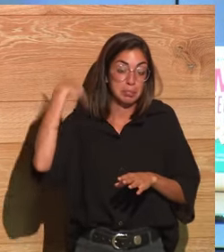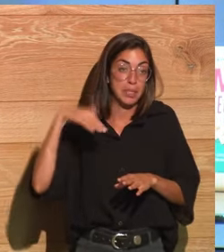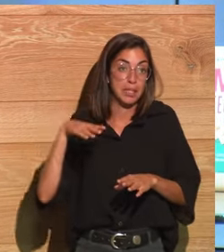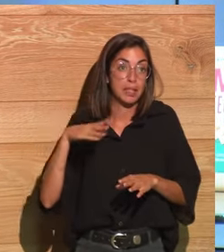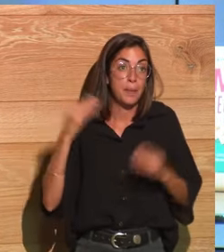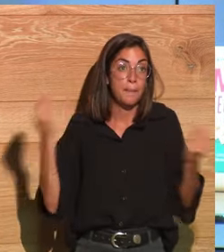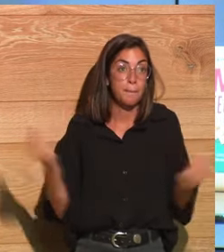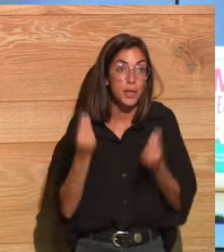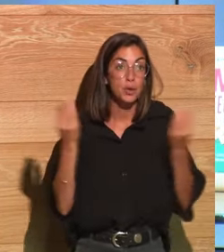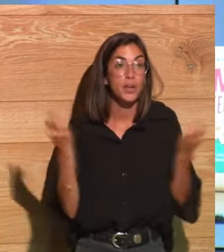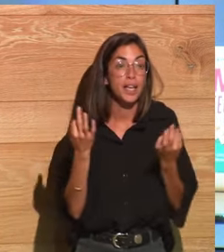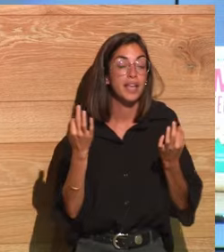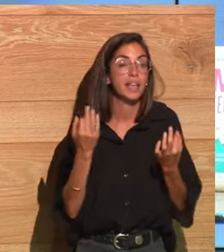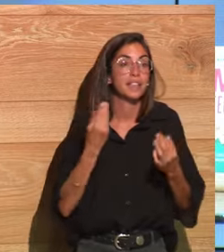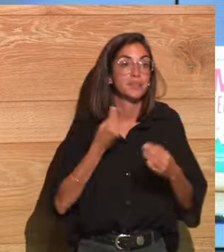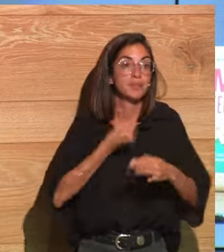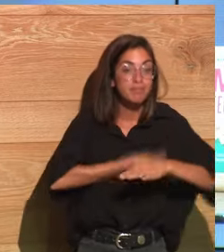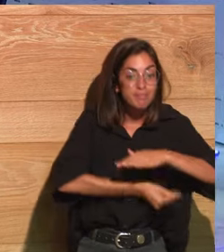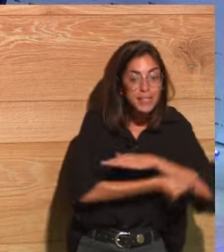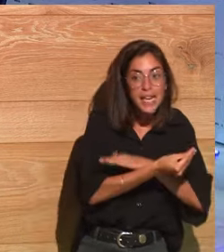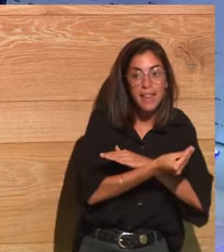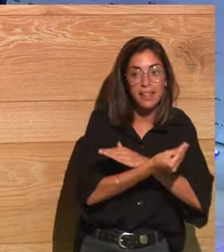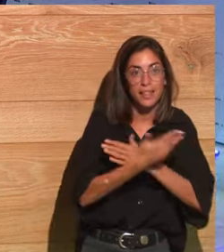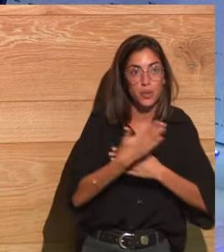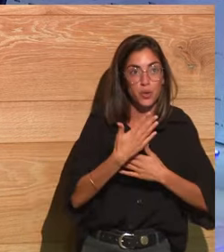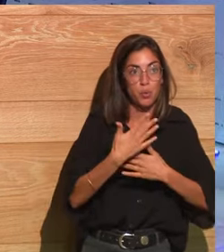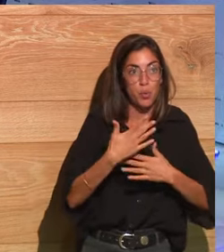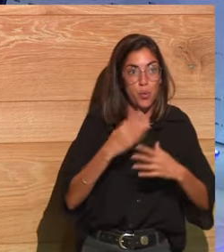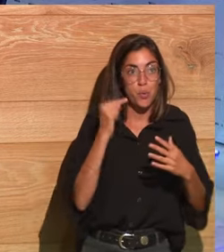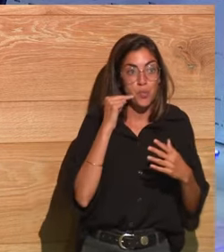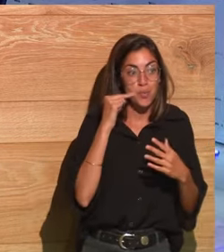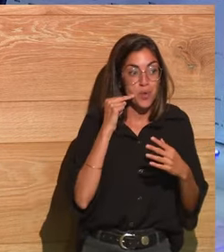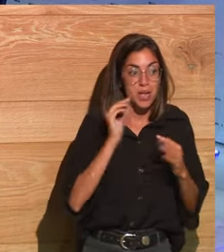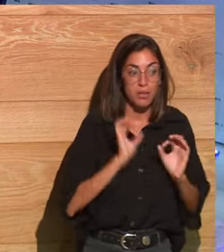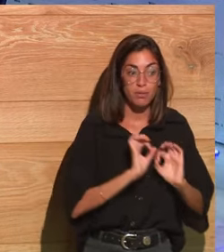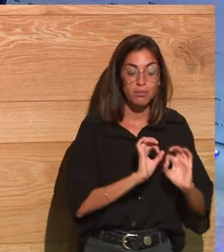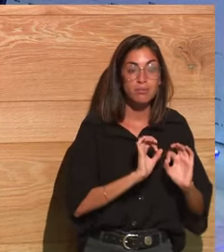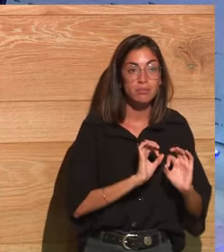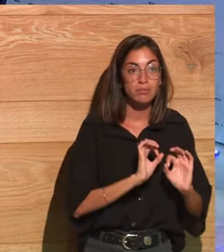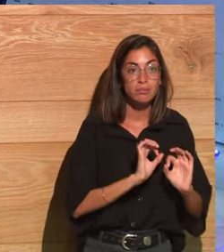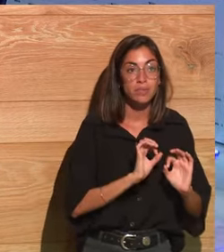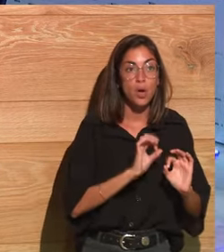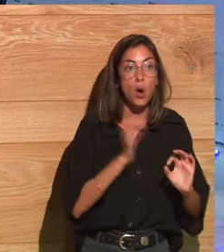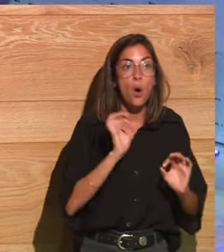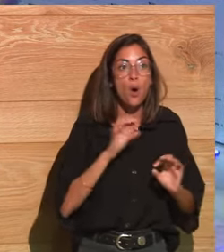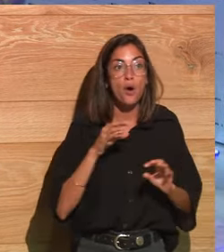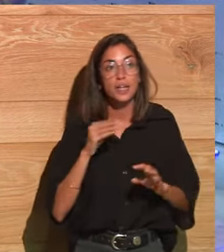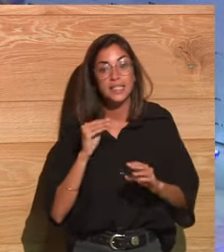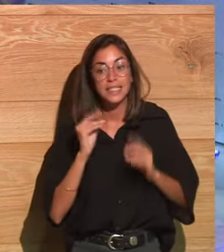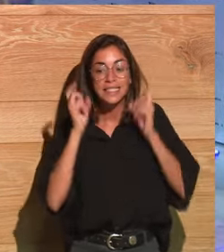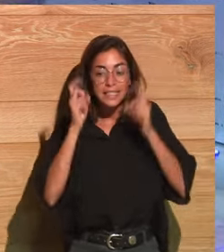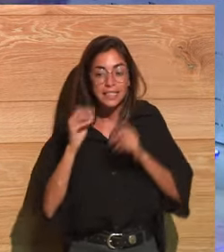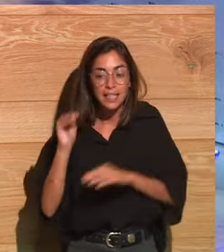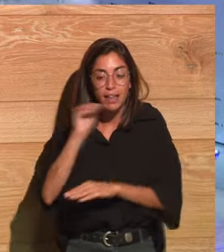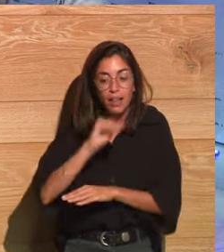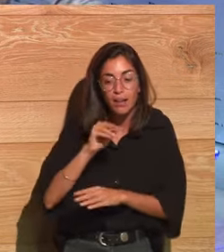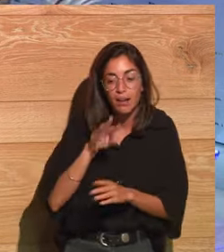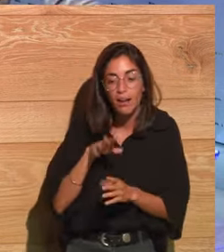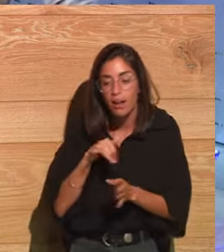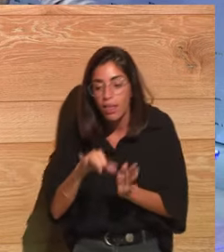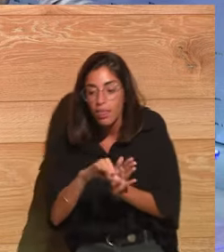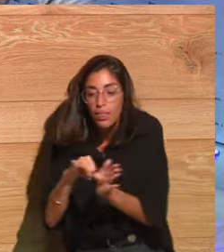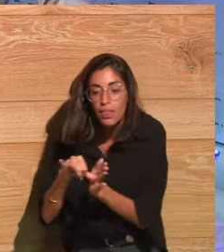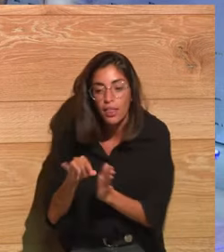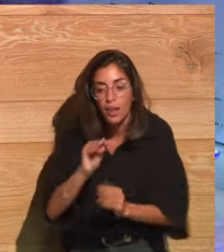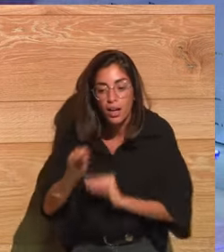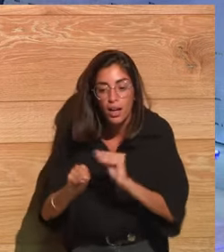nacer con una aversión innata a ese tipo de animales que acercarte a hacer un chistito. Y de hecho hay estudios